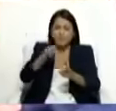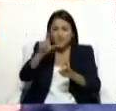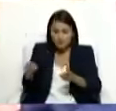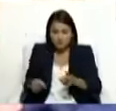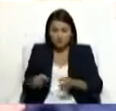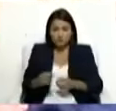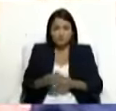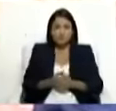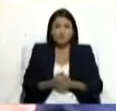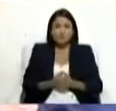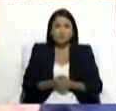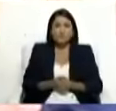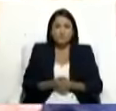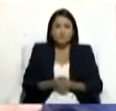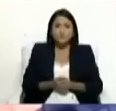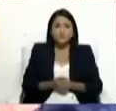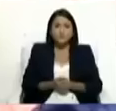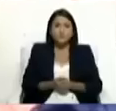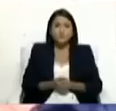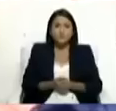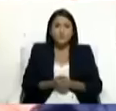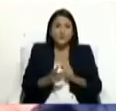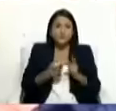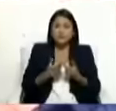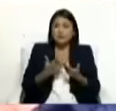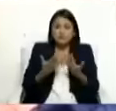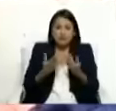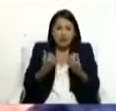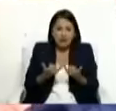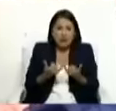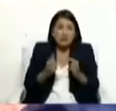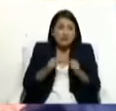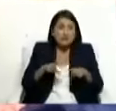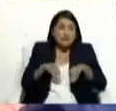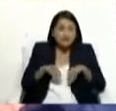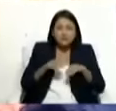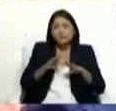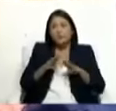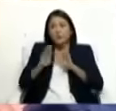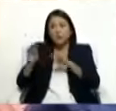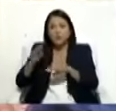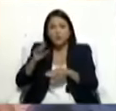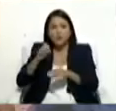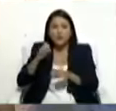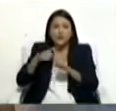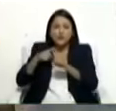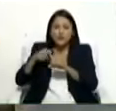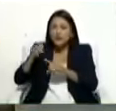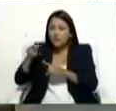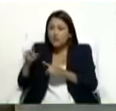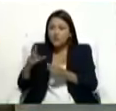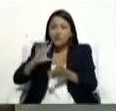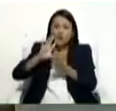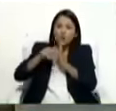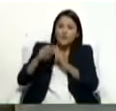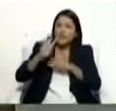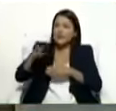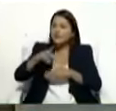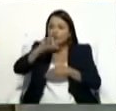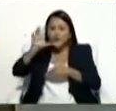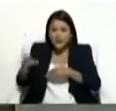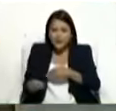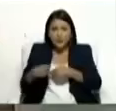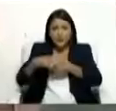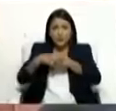a los intentos que tiene la ExxonMobil de hacerse con un territorio que no le pertenece. Incluso, es como